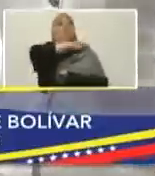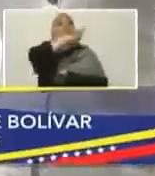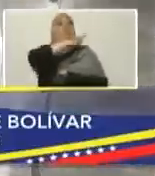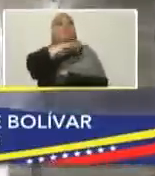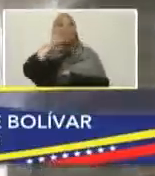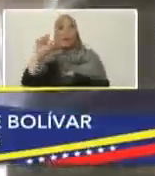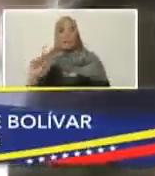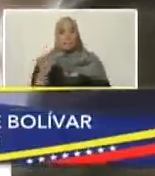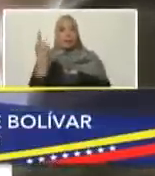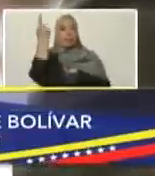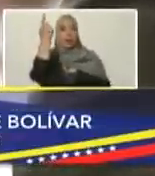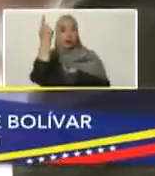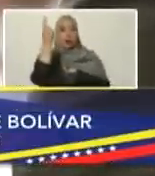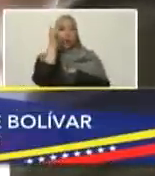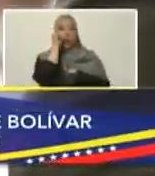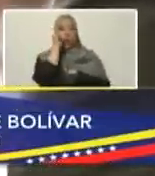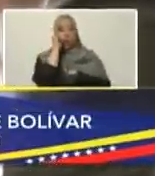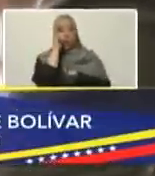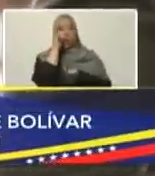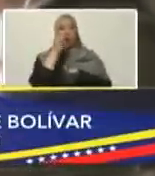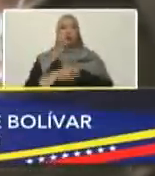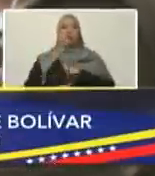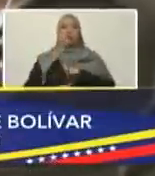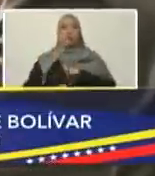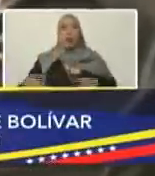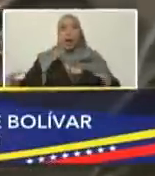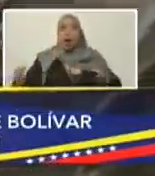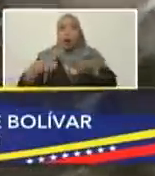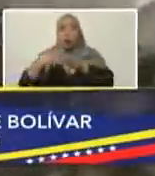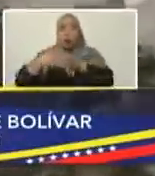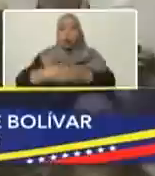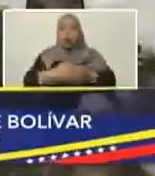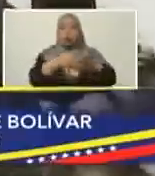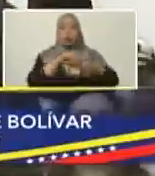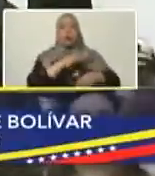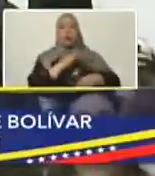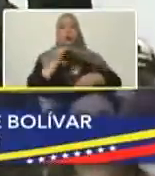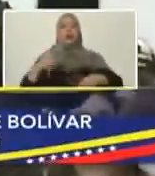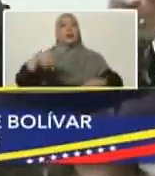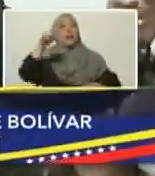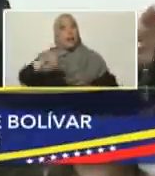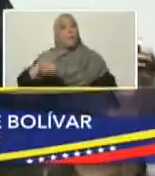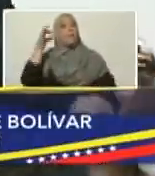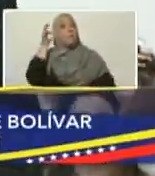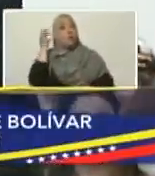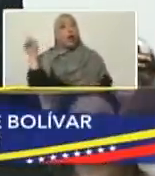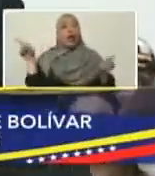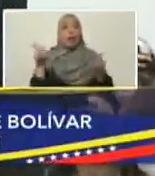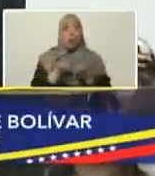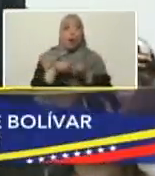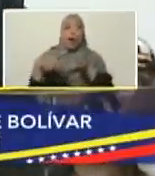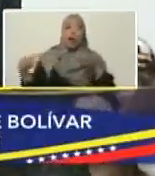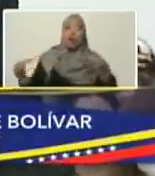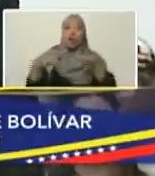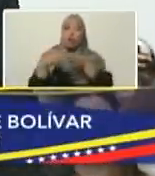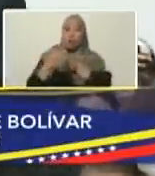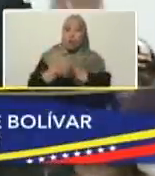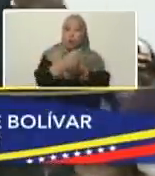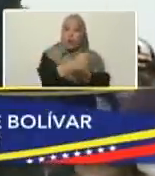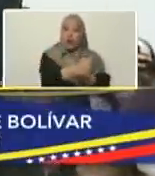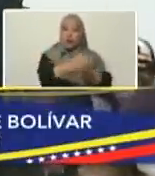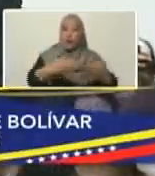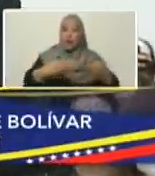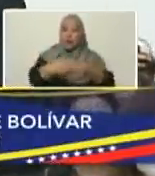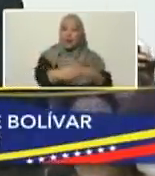primeros tenientes, a los tenientes de fragata y a las tenientas de fragata, el ascenso